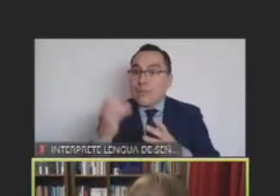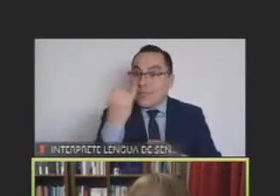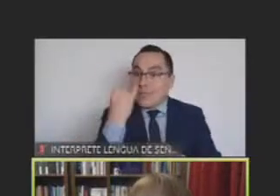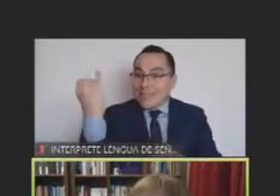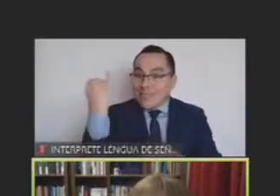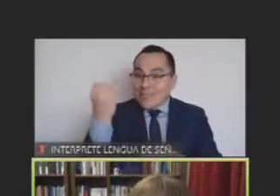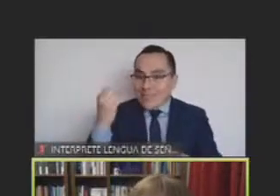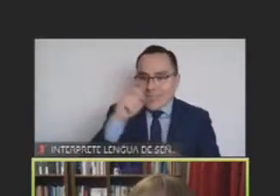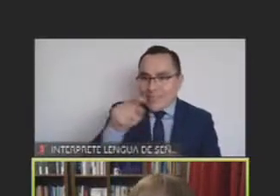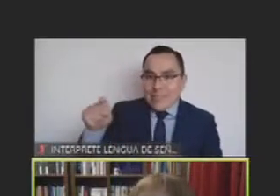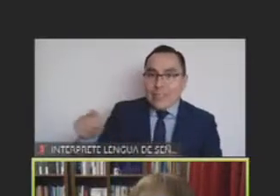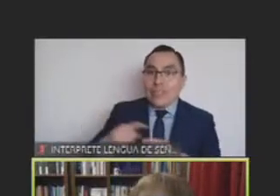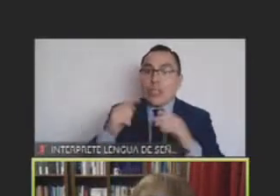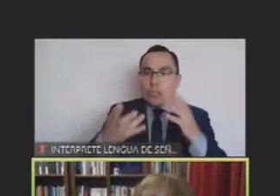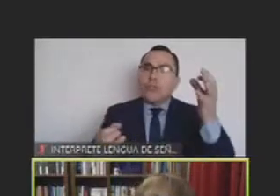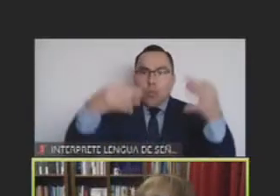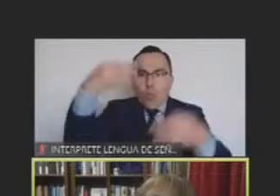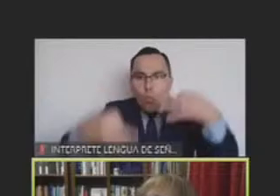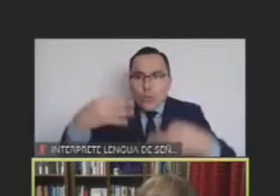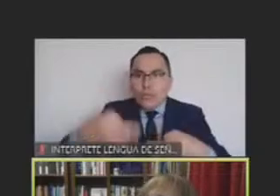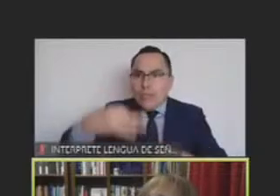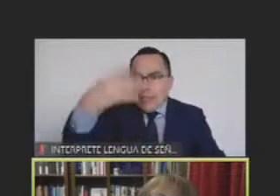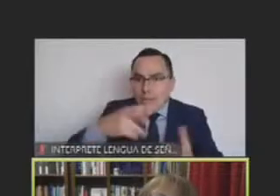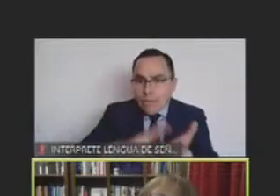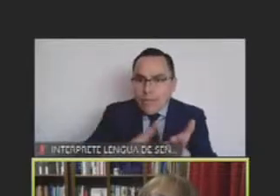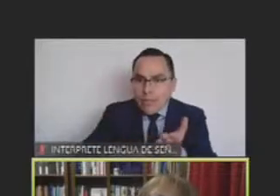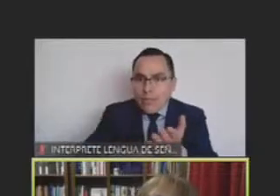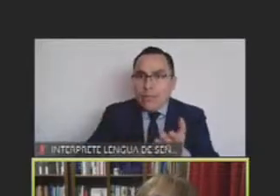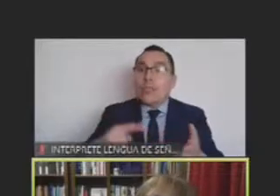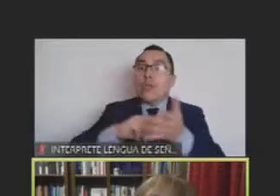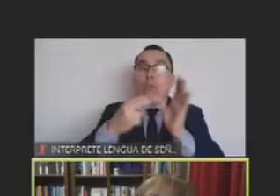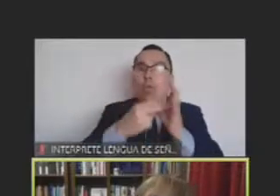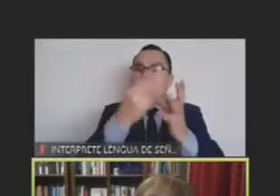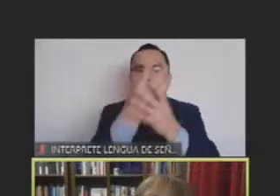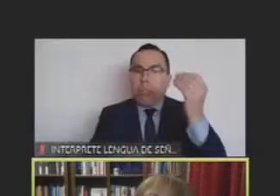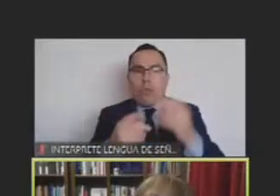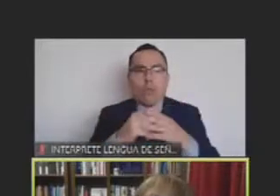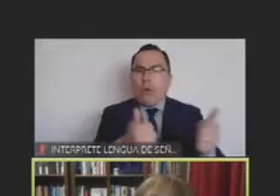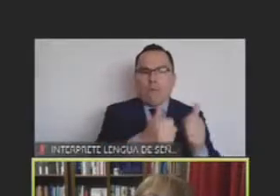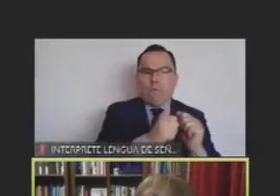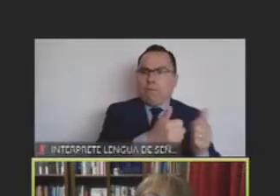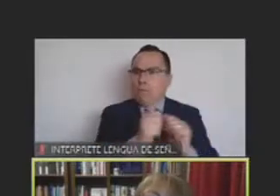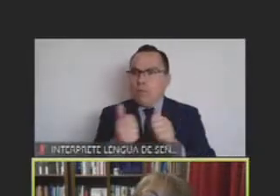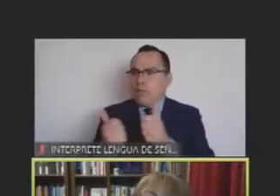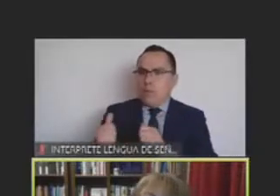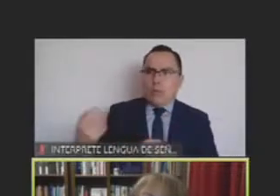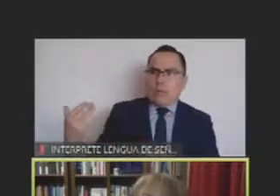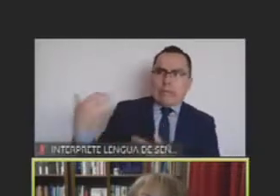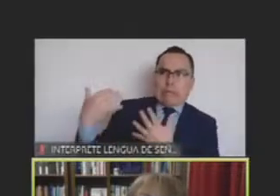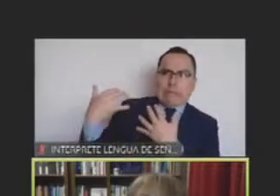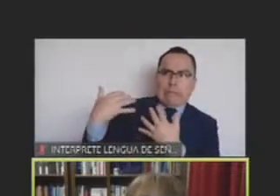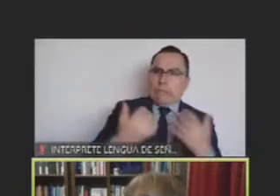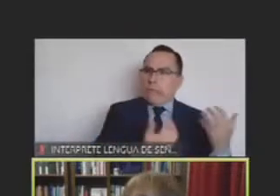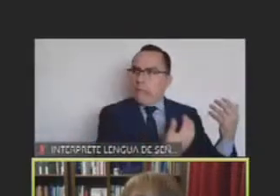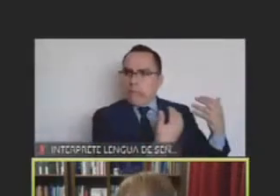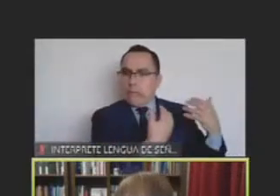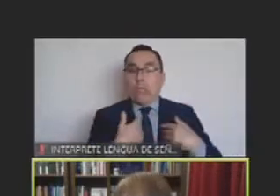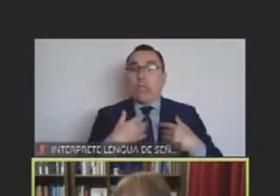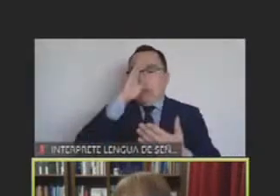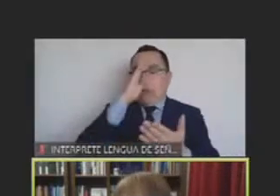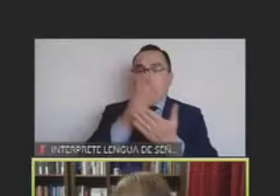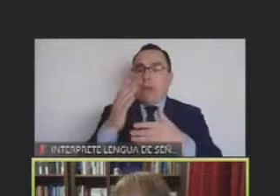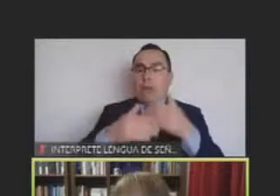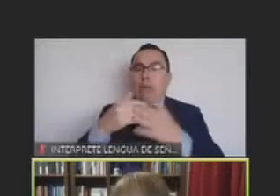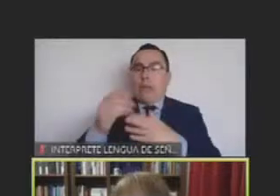para su imparcialidad, para que pueda resolver efectivamente sin presiones, sin limitaciones, sin amarras respecto de grupos,